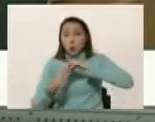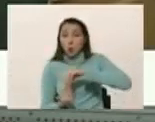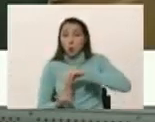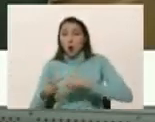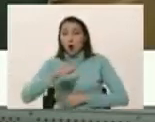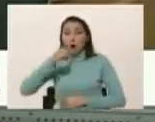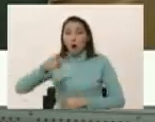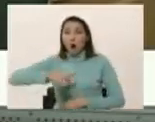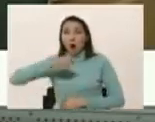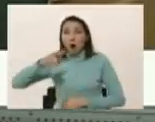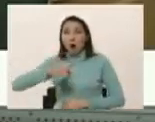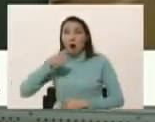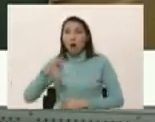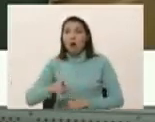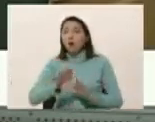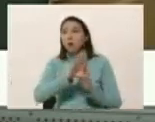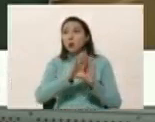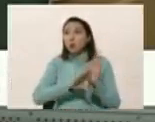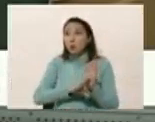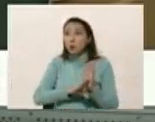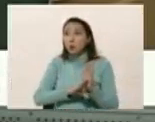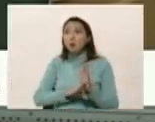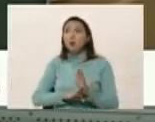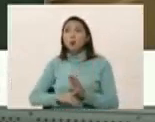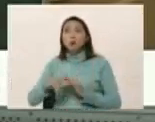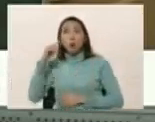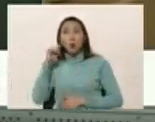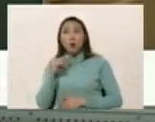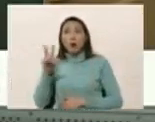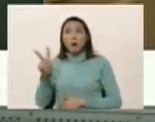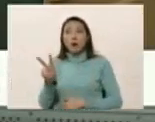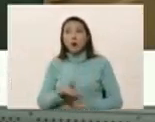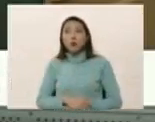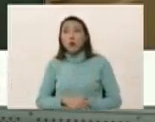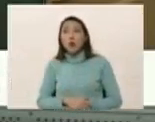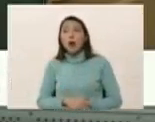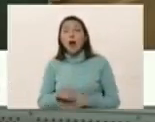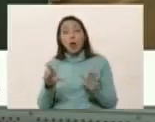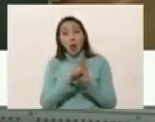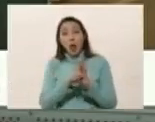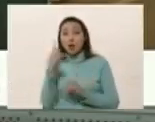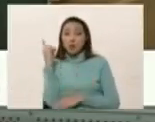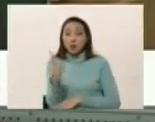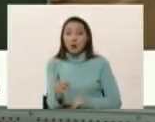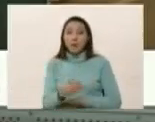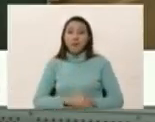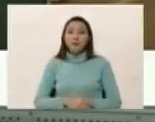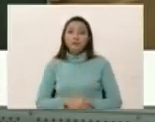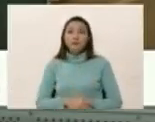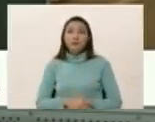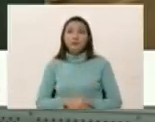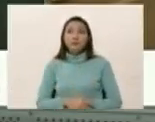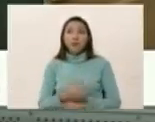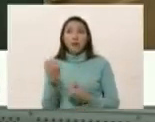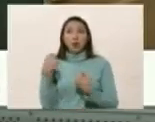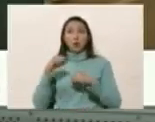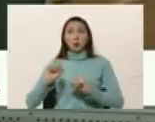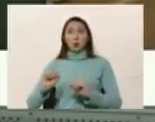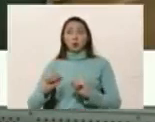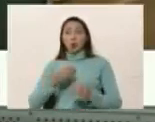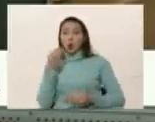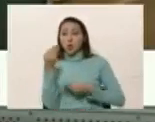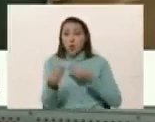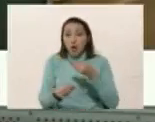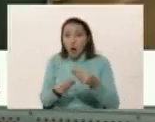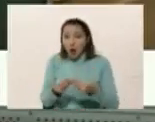previsto en la constitución de la república bolivariana de venezuela y esta ley la omisión reiterada y arbitraria de lo